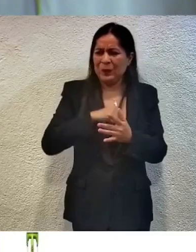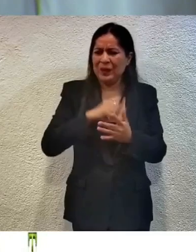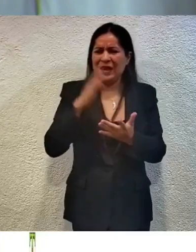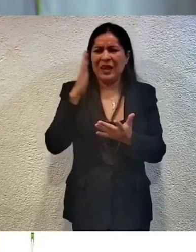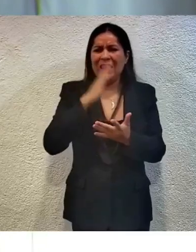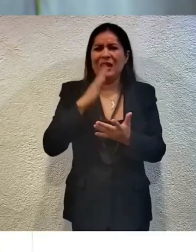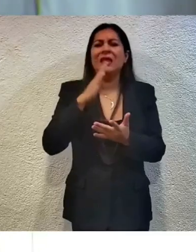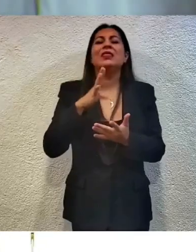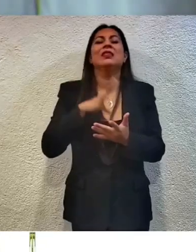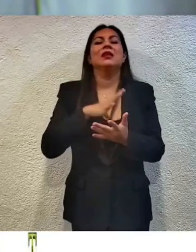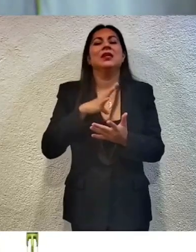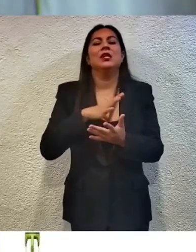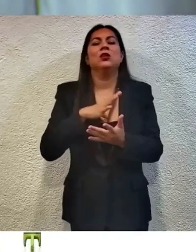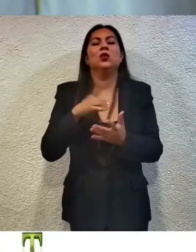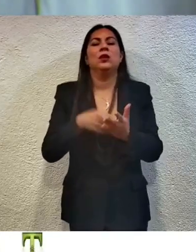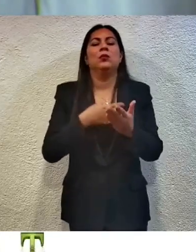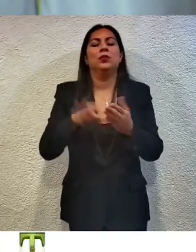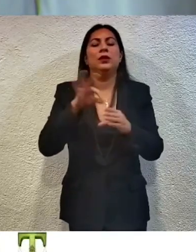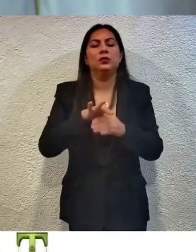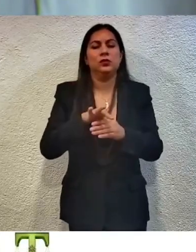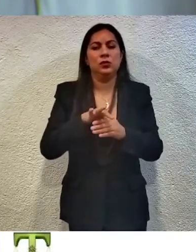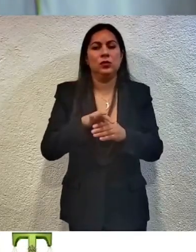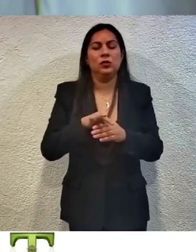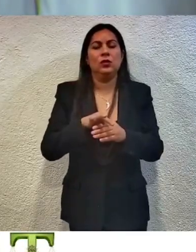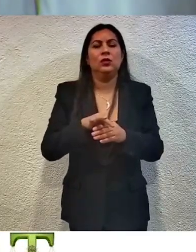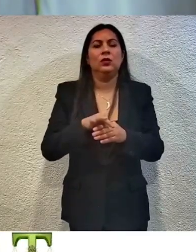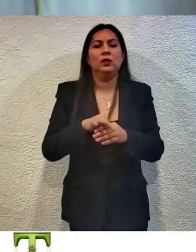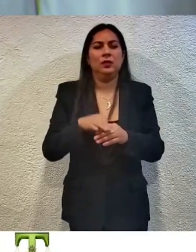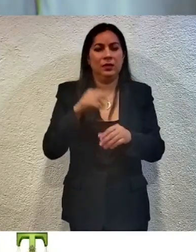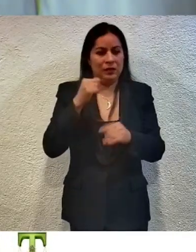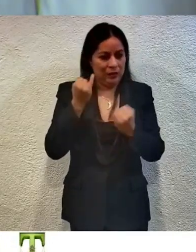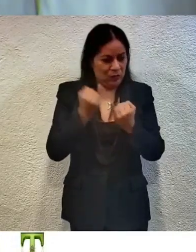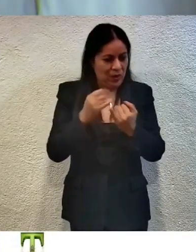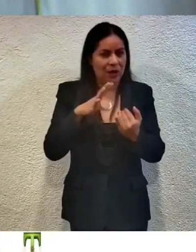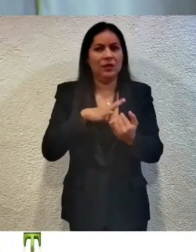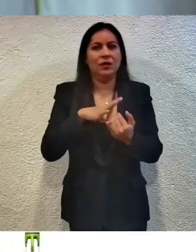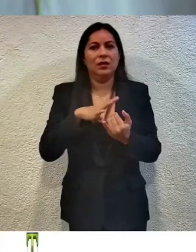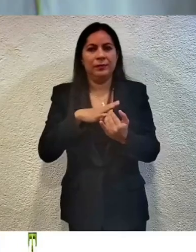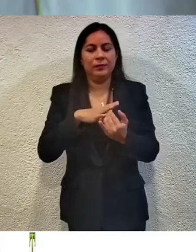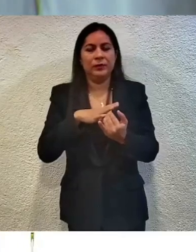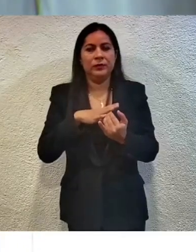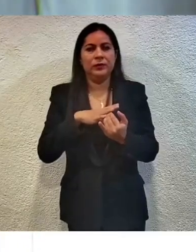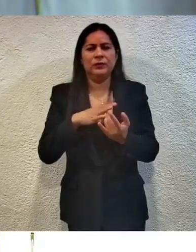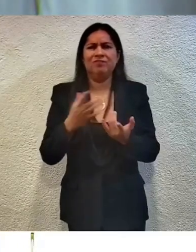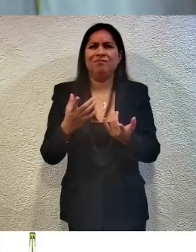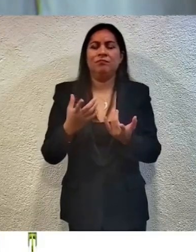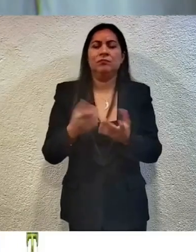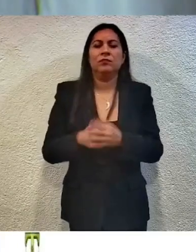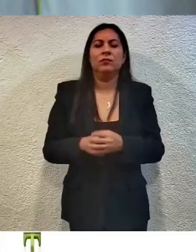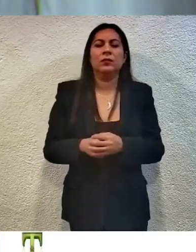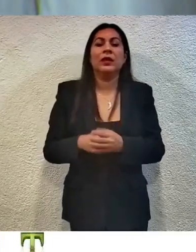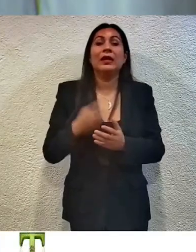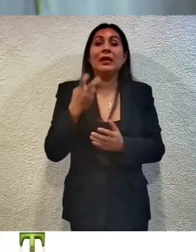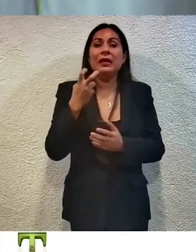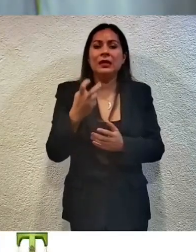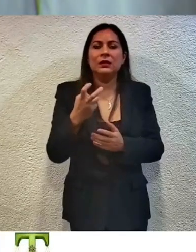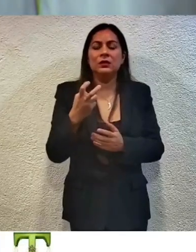tomando en cuenta la votación idéntica que tenemos, nos da, eso es